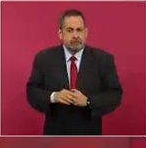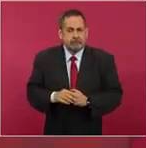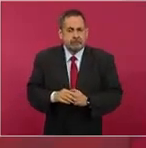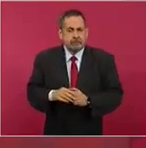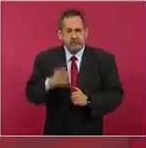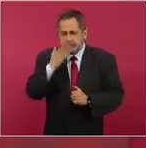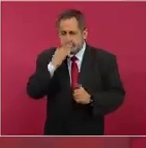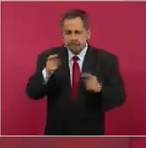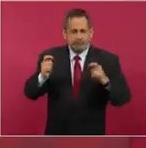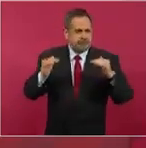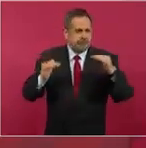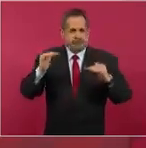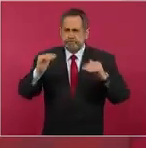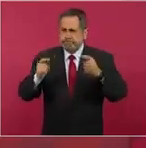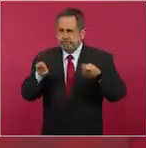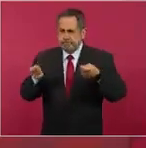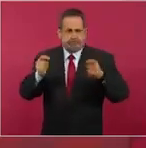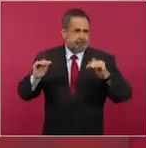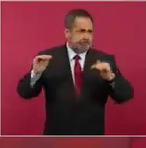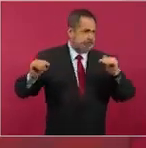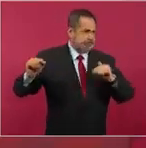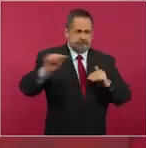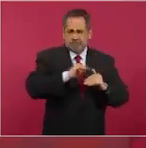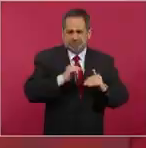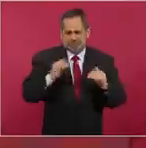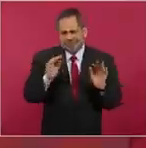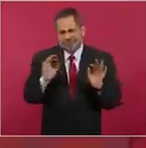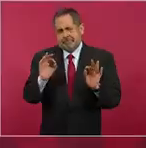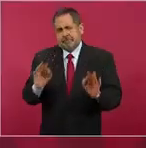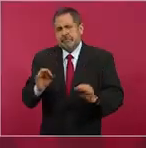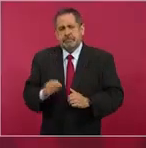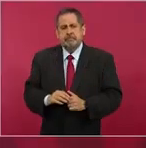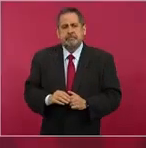los equilibrios, pues